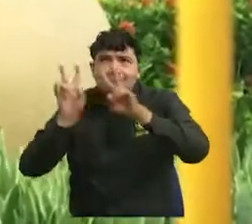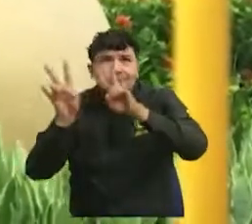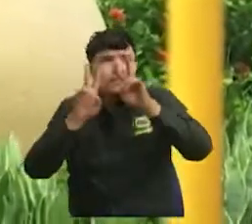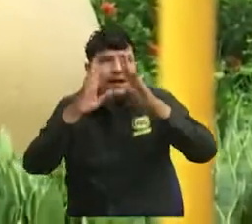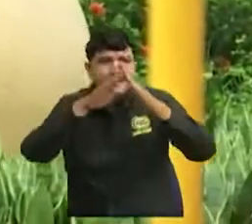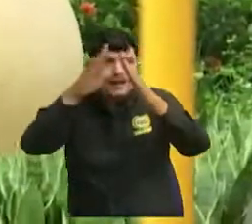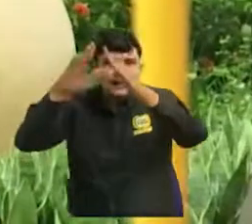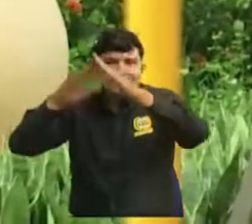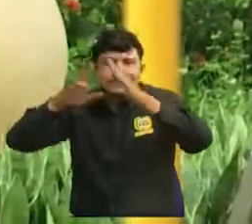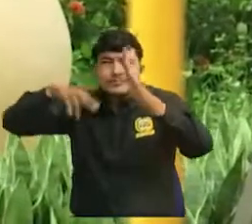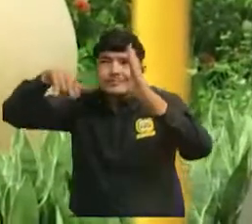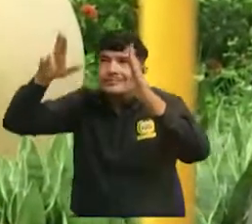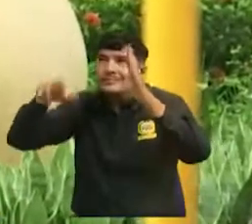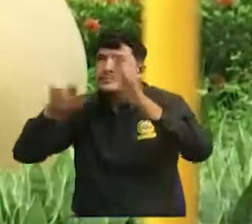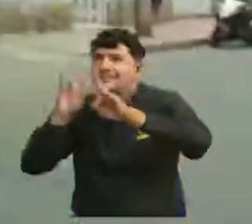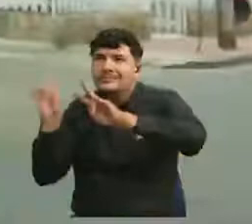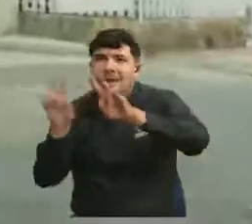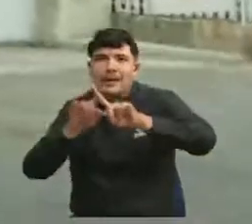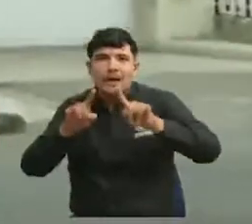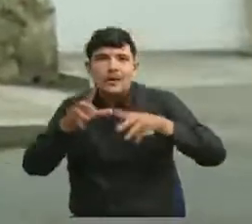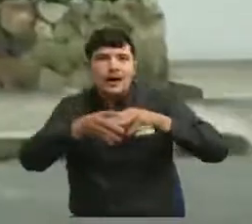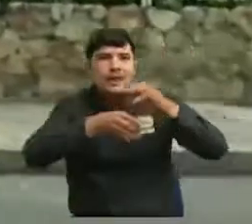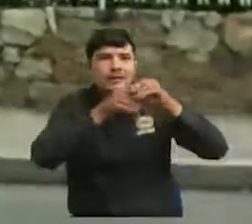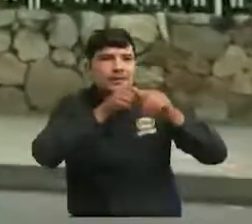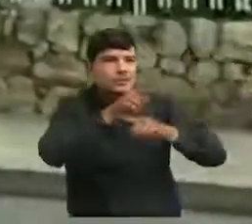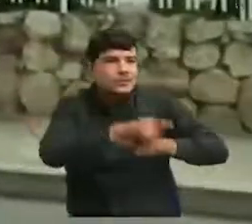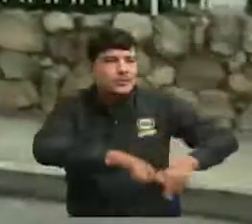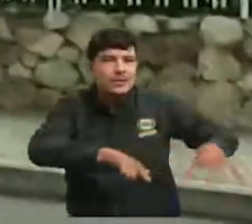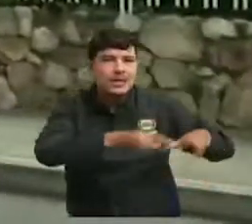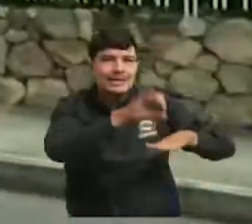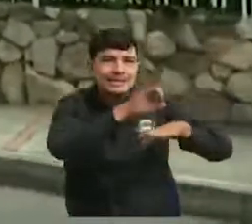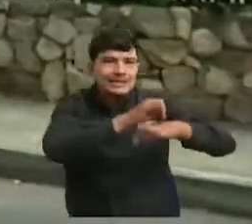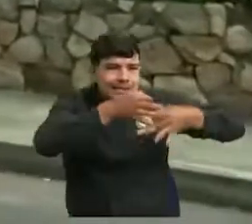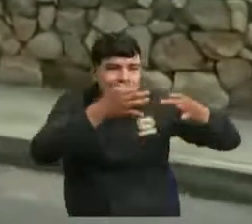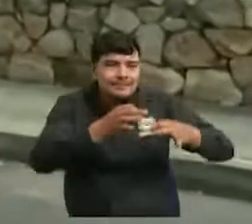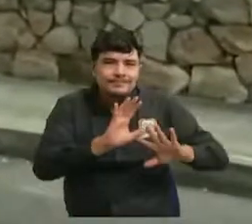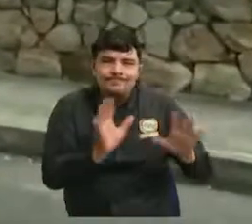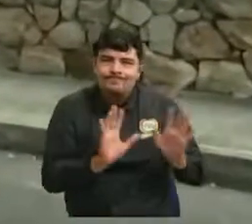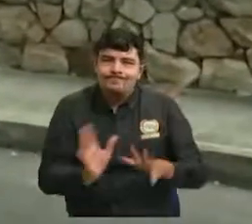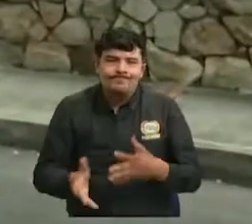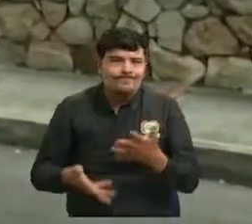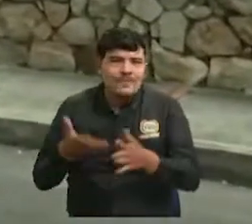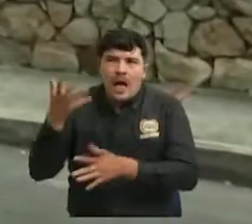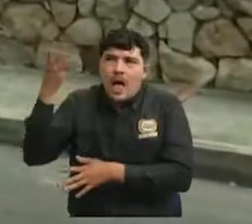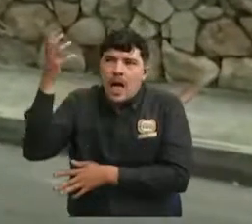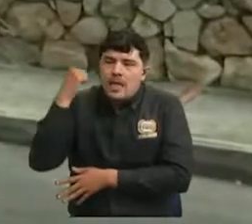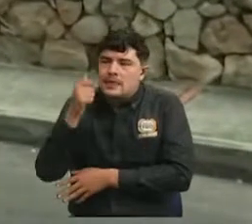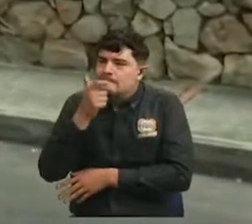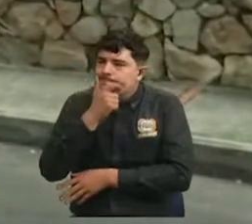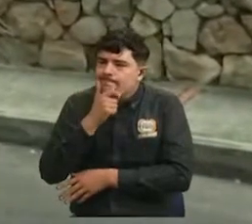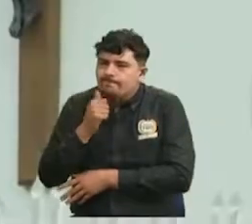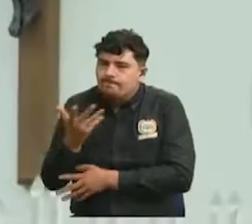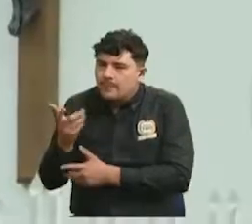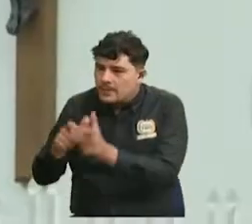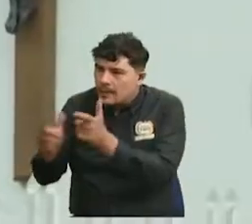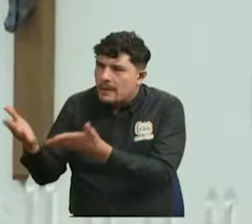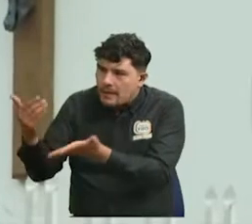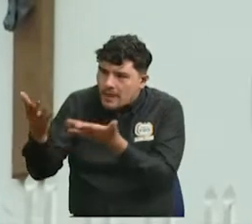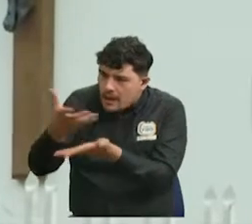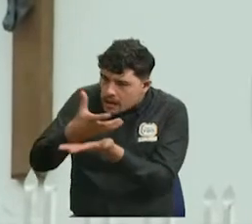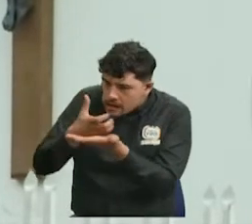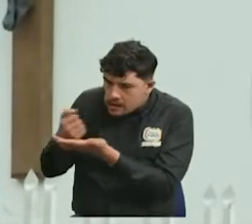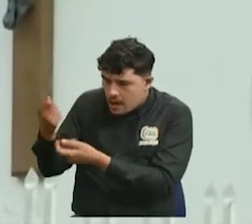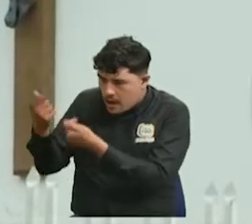Sin embargo, no contaban con un templo para la Virgen María Auxiliadora. Es por eso que se unieron y con bazares y fondos destinaron recursos